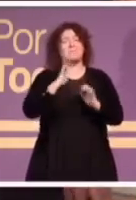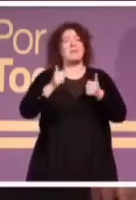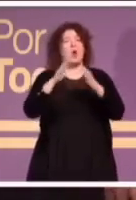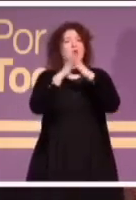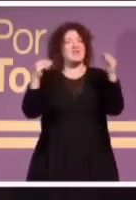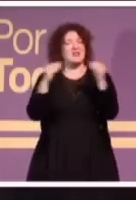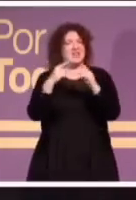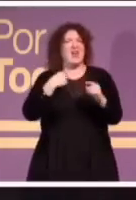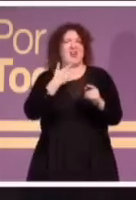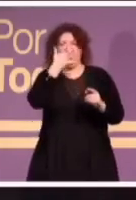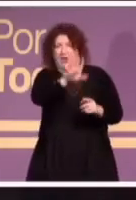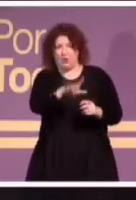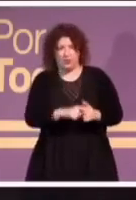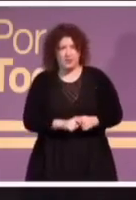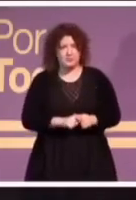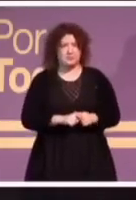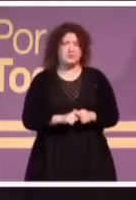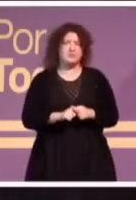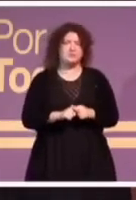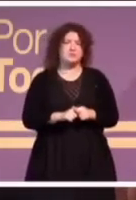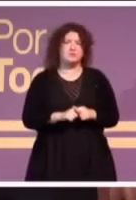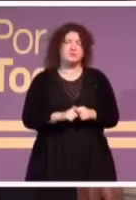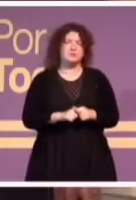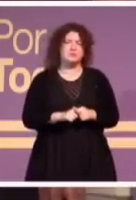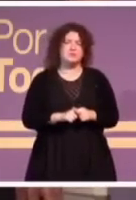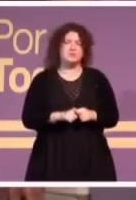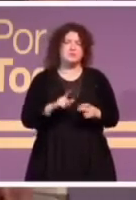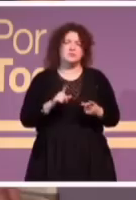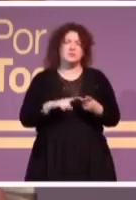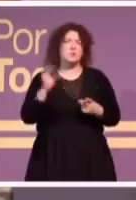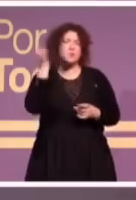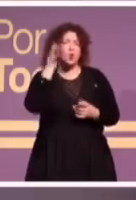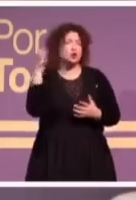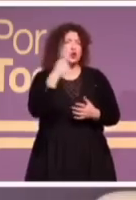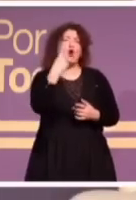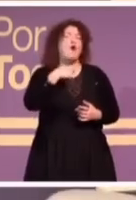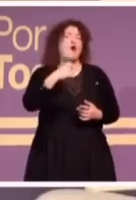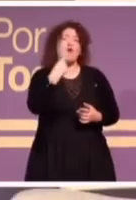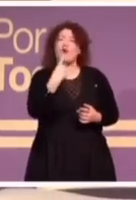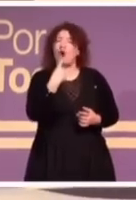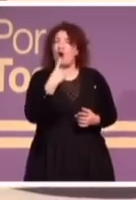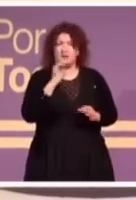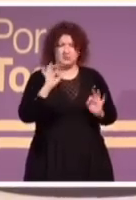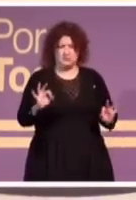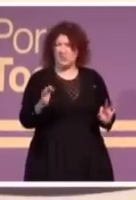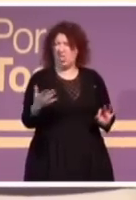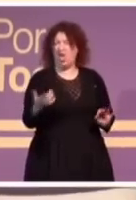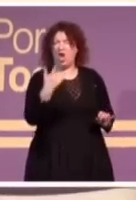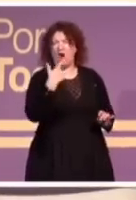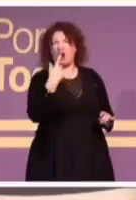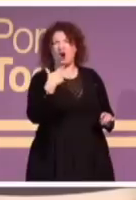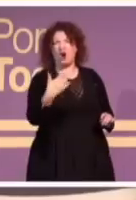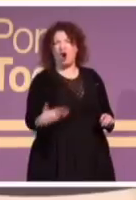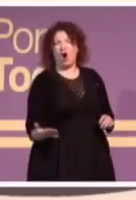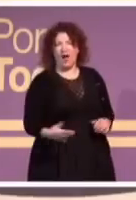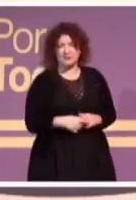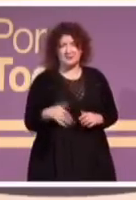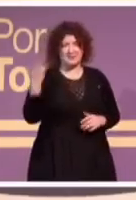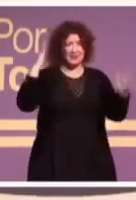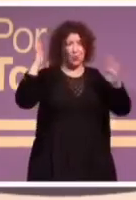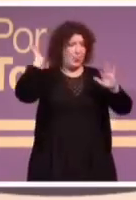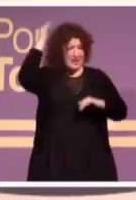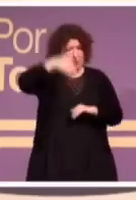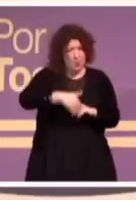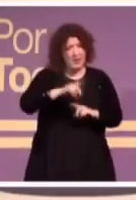universidad. Pensad en lo que les hicieron a todas las mujeres rojas, así dicho con ese desprecio, durante la Segunda